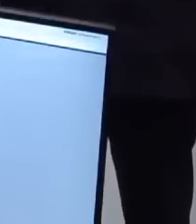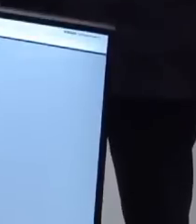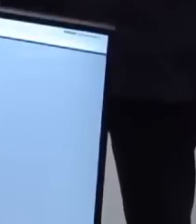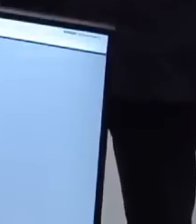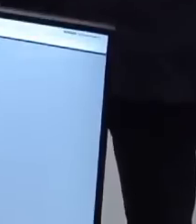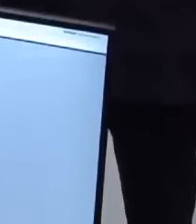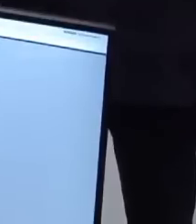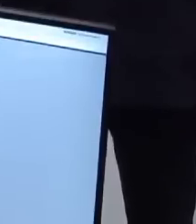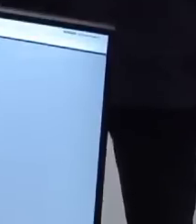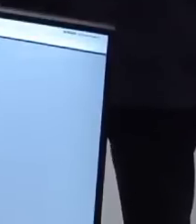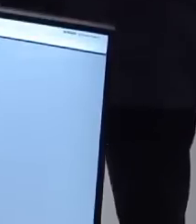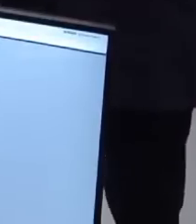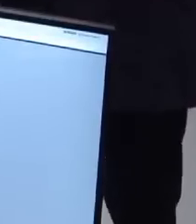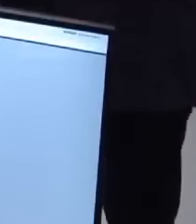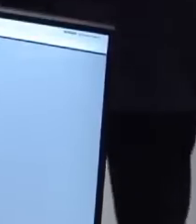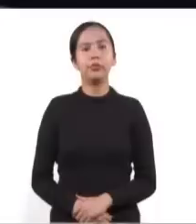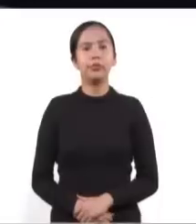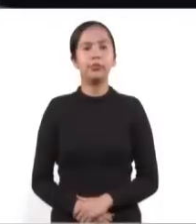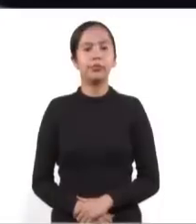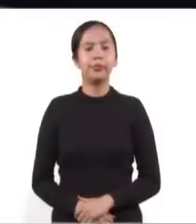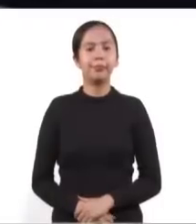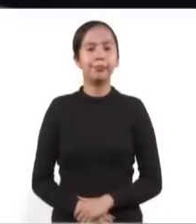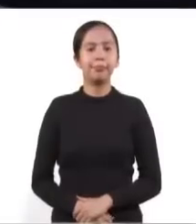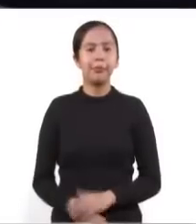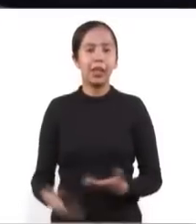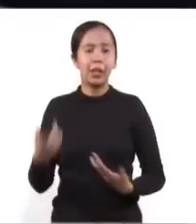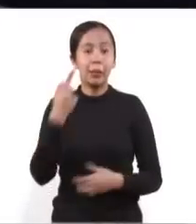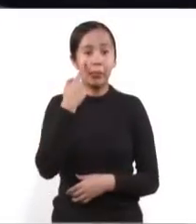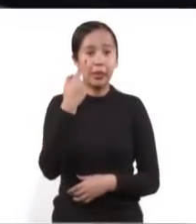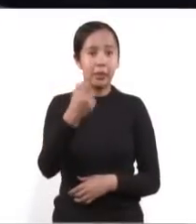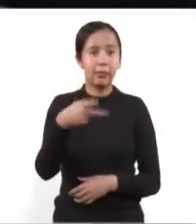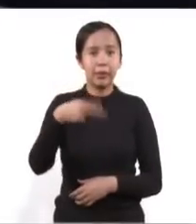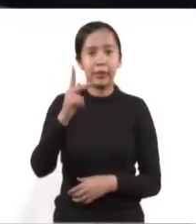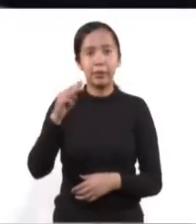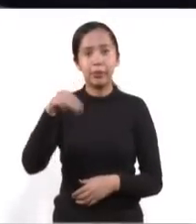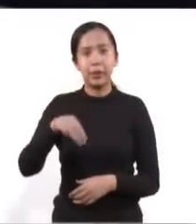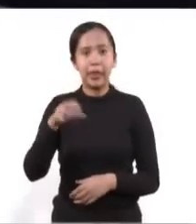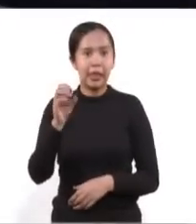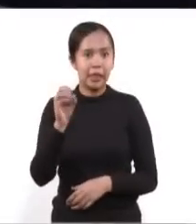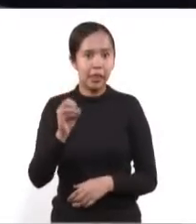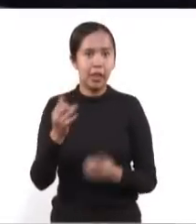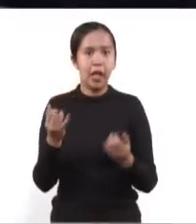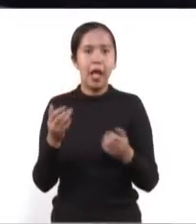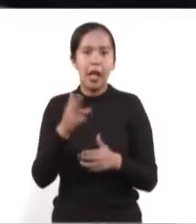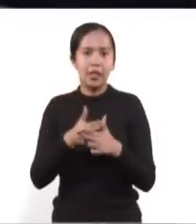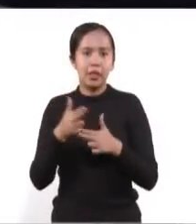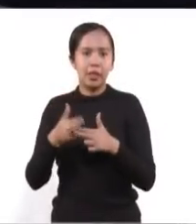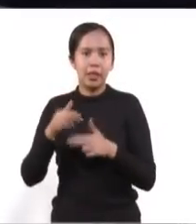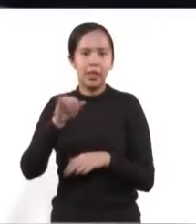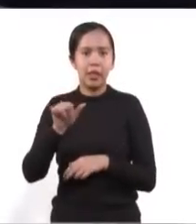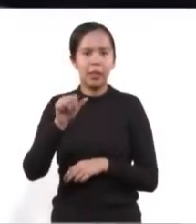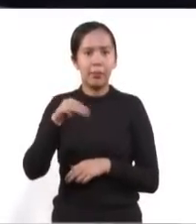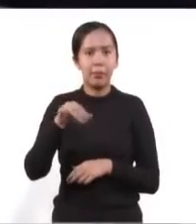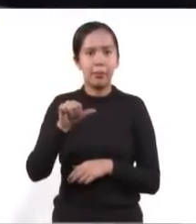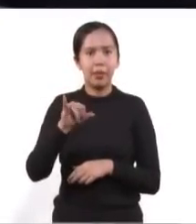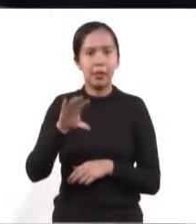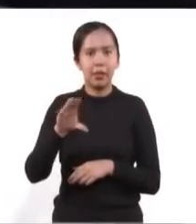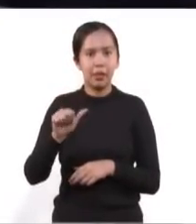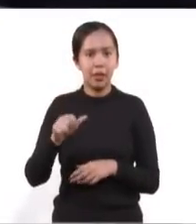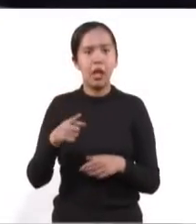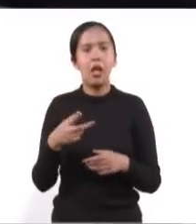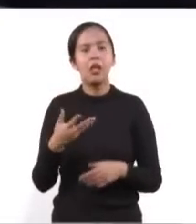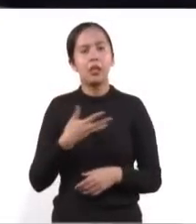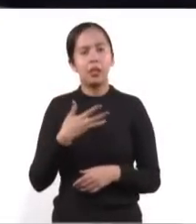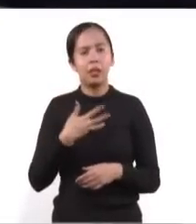alta tensión, se ven en la parte de arriba del diagrama unifilar, kilómetro cero y Jamaica, con dos líneas de 230 mil